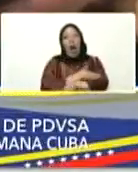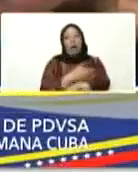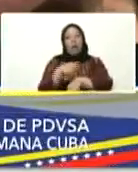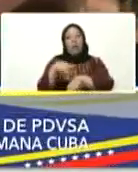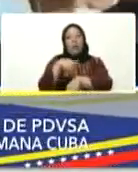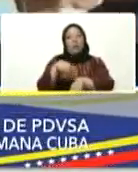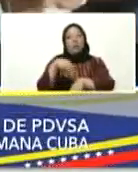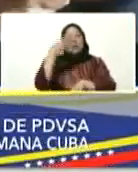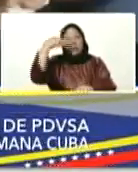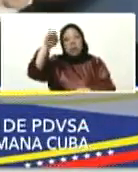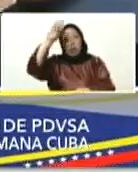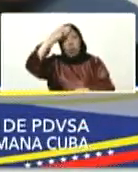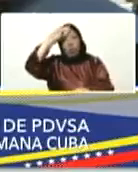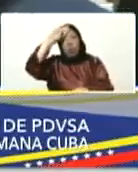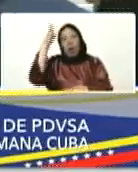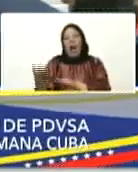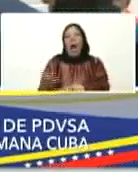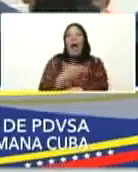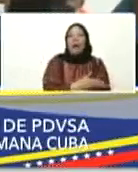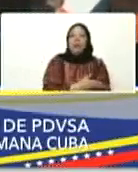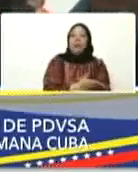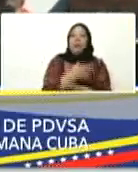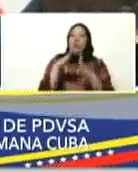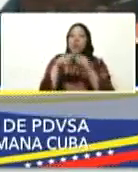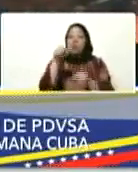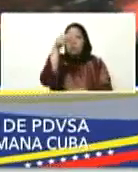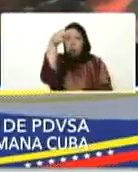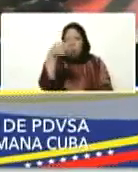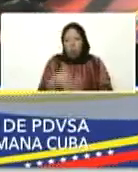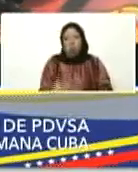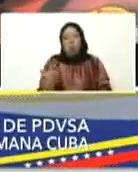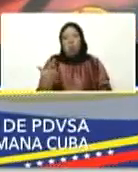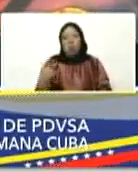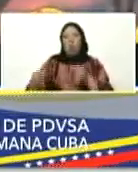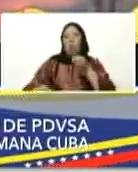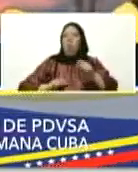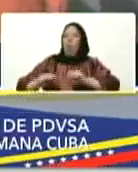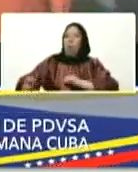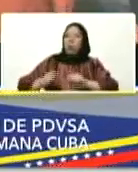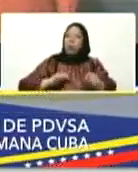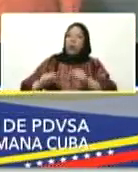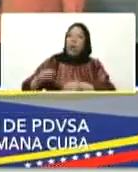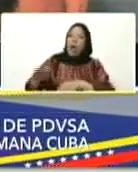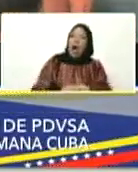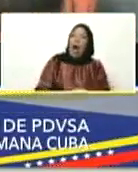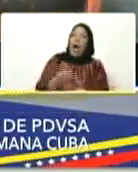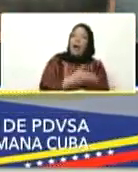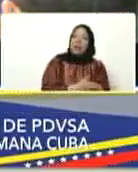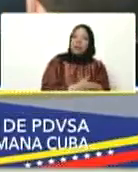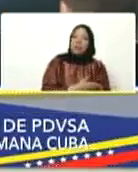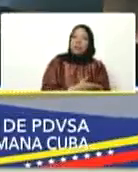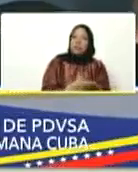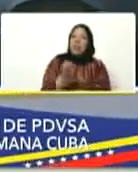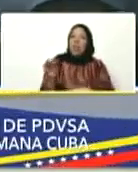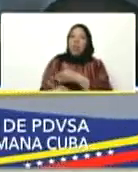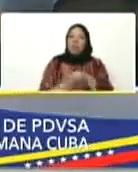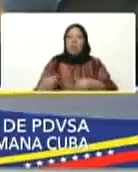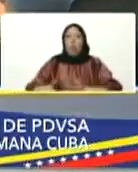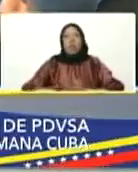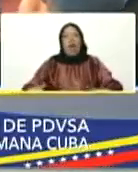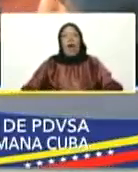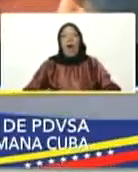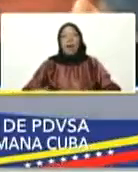y seguro, seguro estoy que hubiéramos controlado el incendio antes y el incendio no hubiera hecho tanto daño